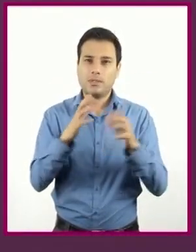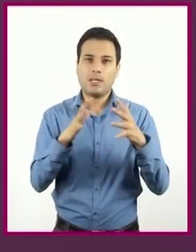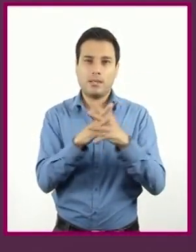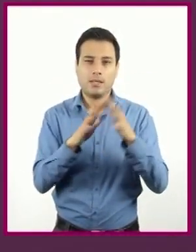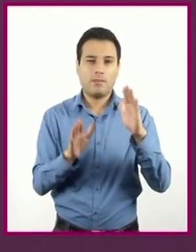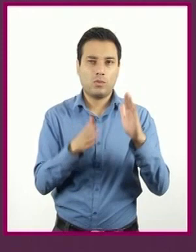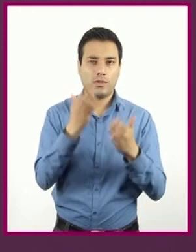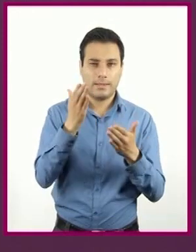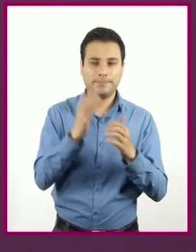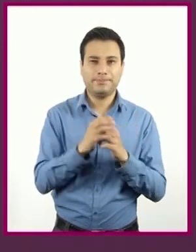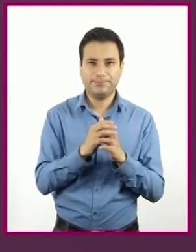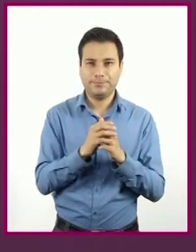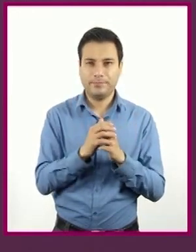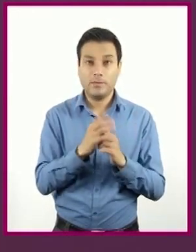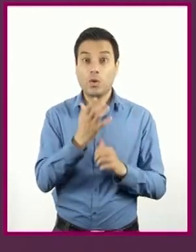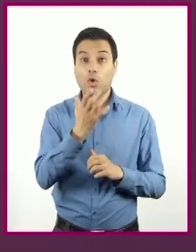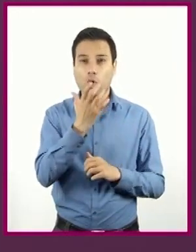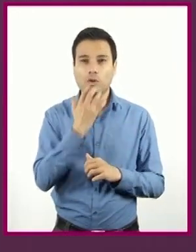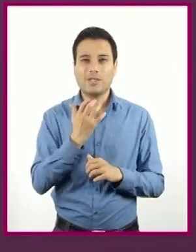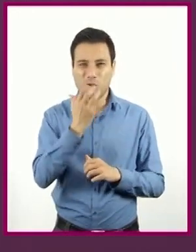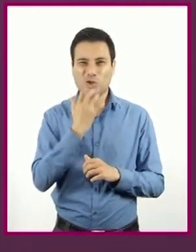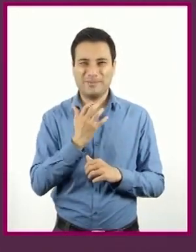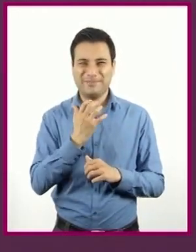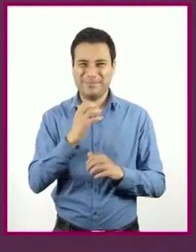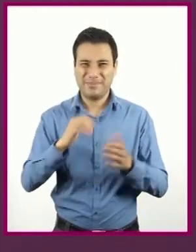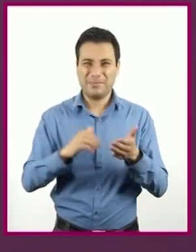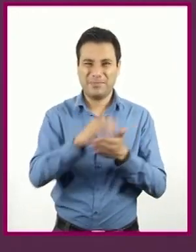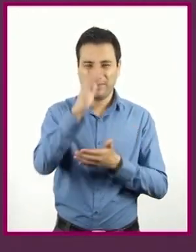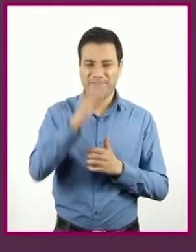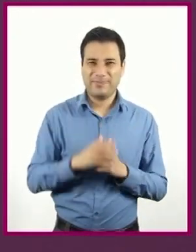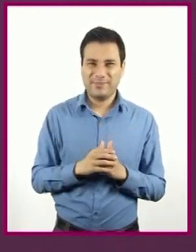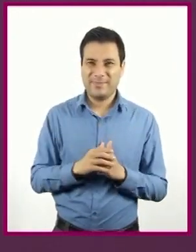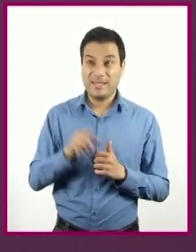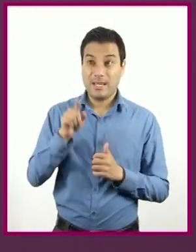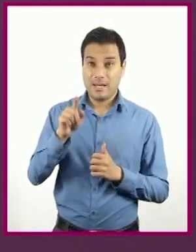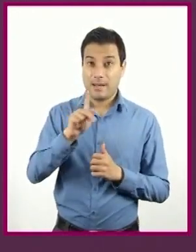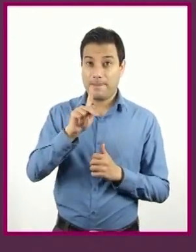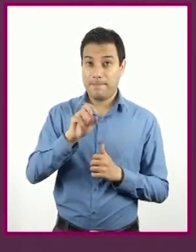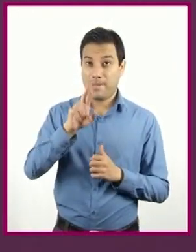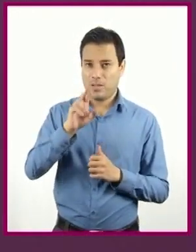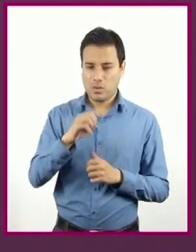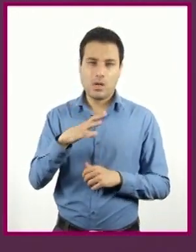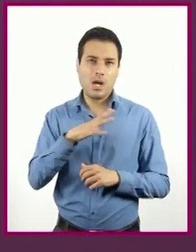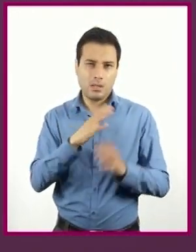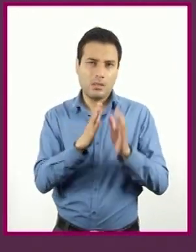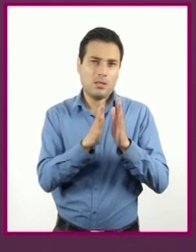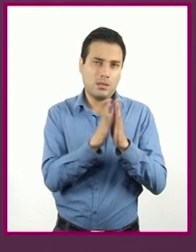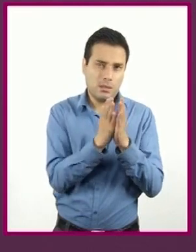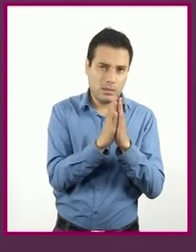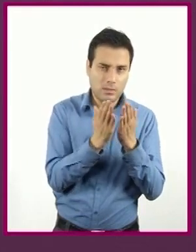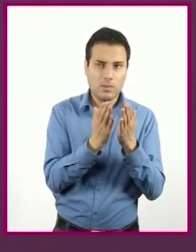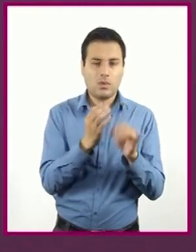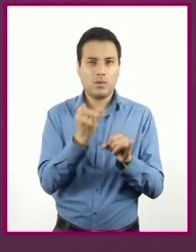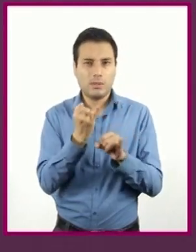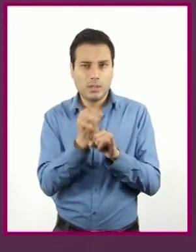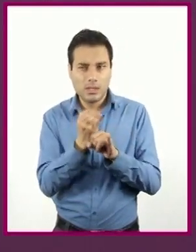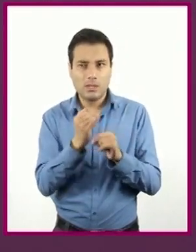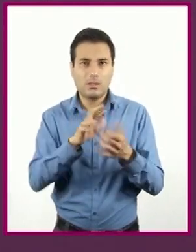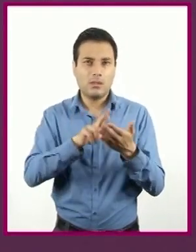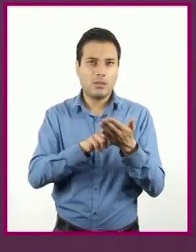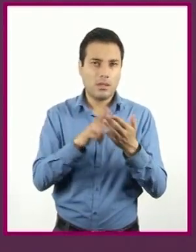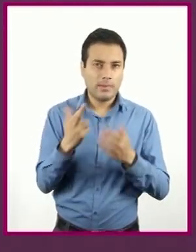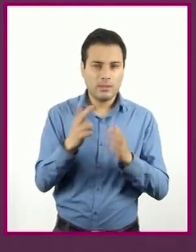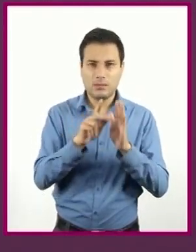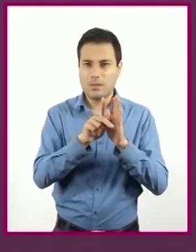específico, la exclusión judía. Pedro cuenta con los libros de texto, páginas de internet, revistas y